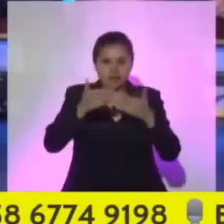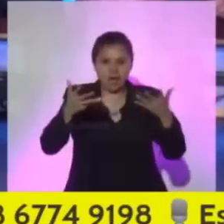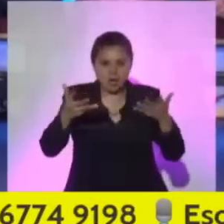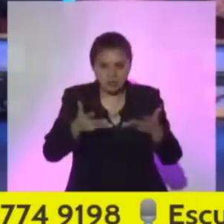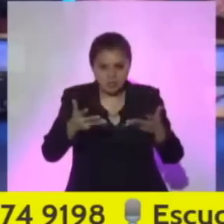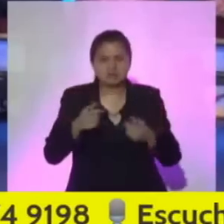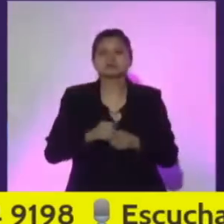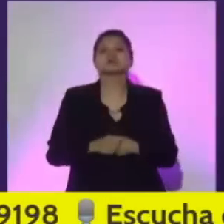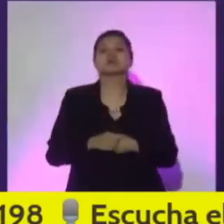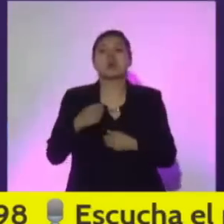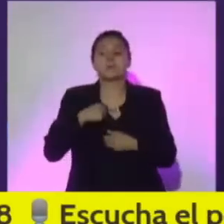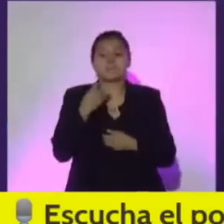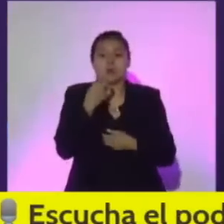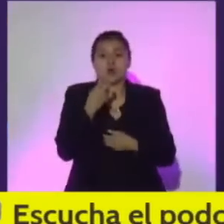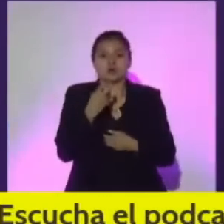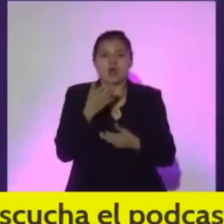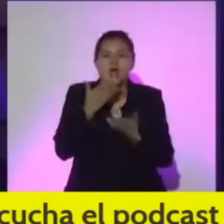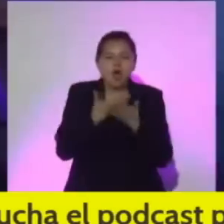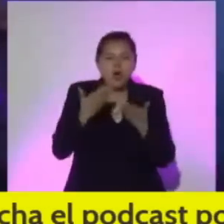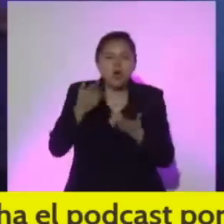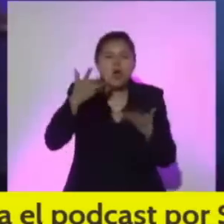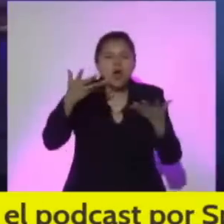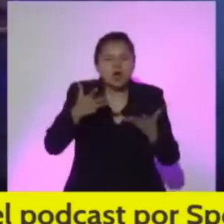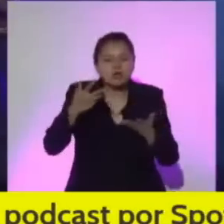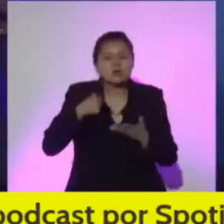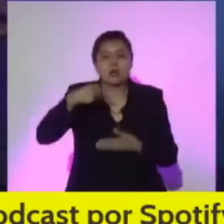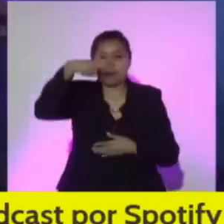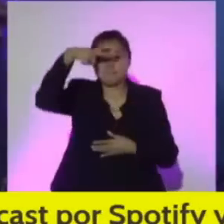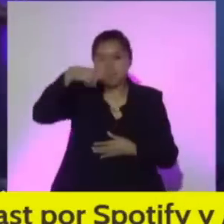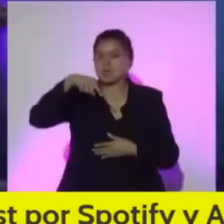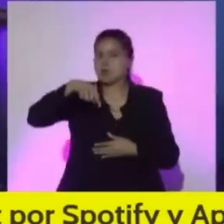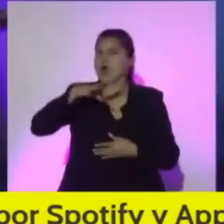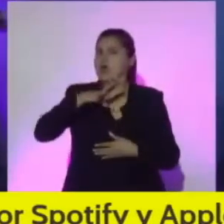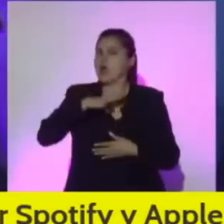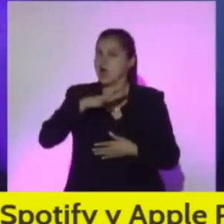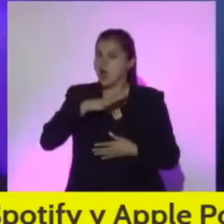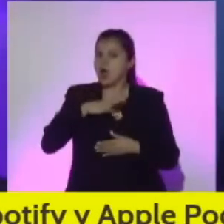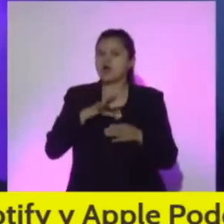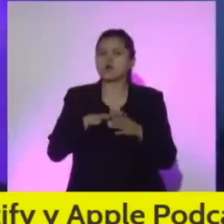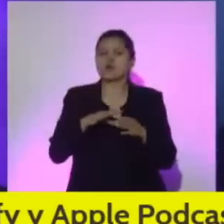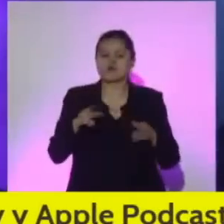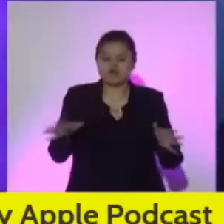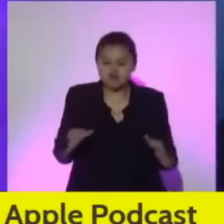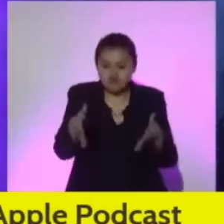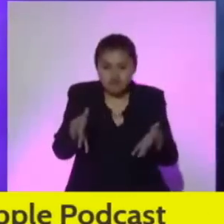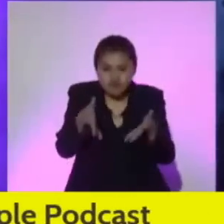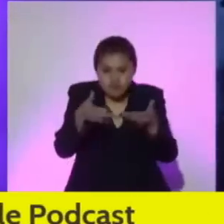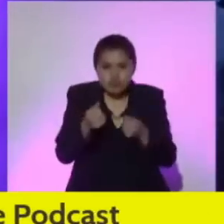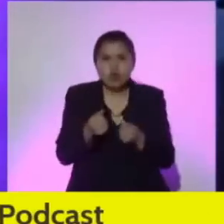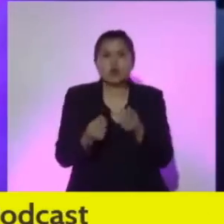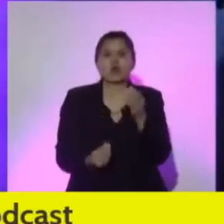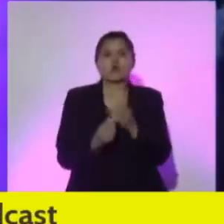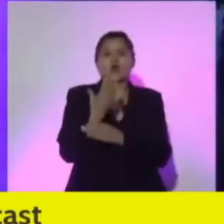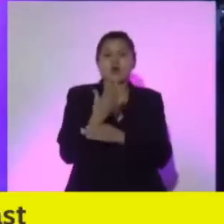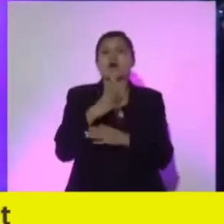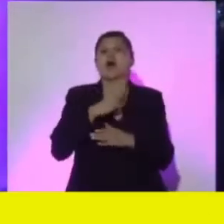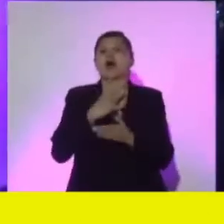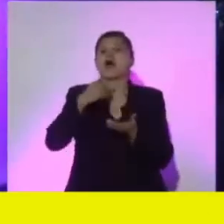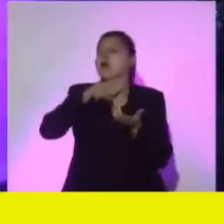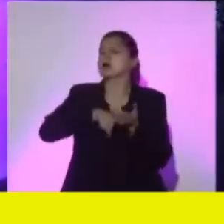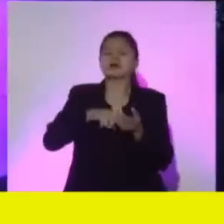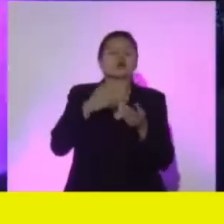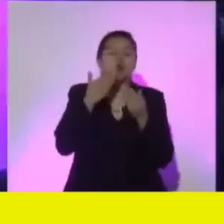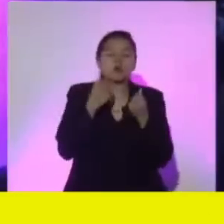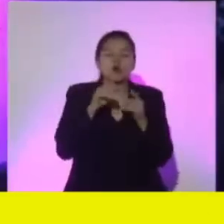expertos de analistas en diferentes temas por ejemplo los coordinadores de campaña o de precampaña en el caso